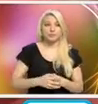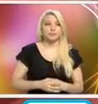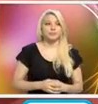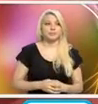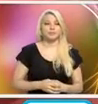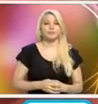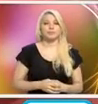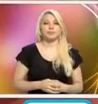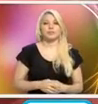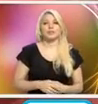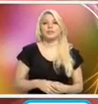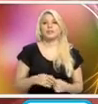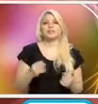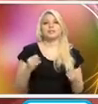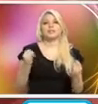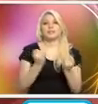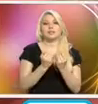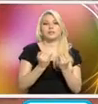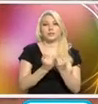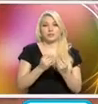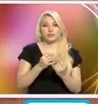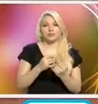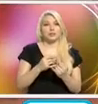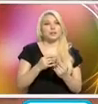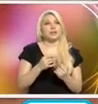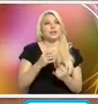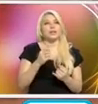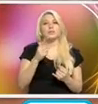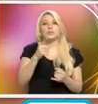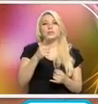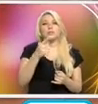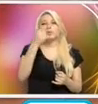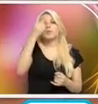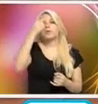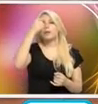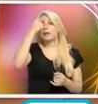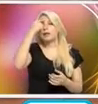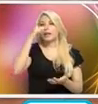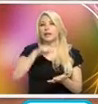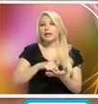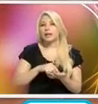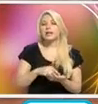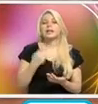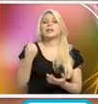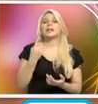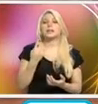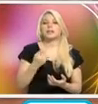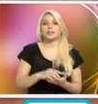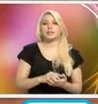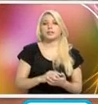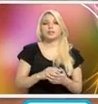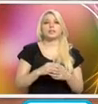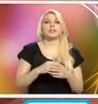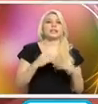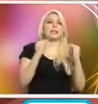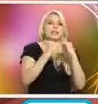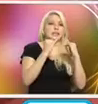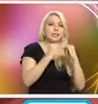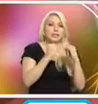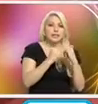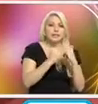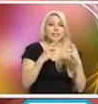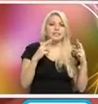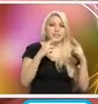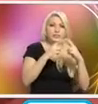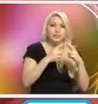quién crees? Si volteas a la iglesia, a la política, a la religión, a todos lados, las autoridades están muy cuestionadas y los adolescentes hoy están poniendo el